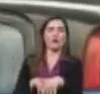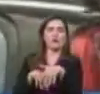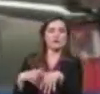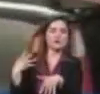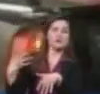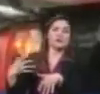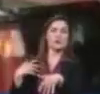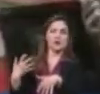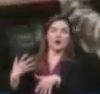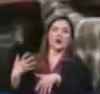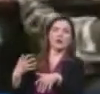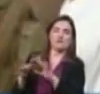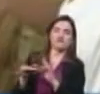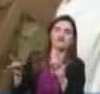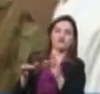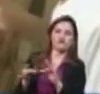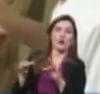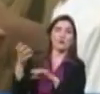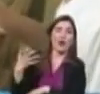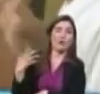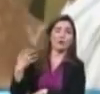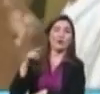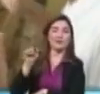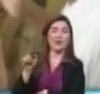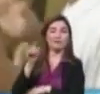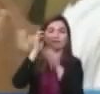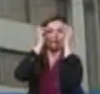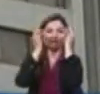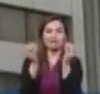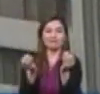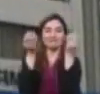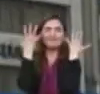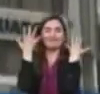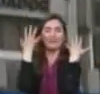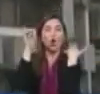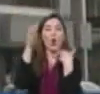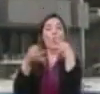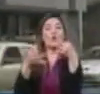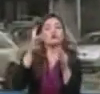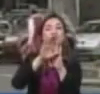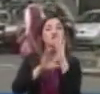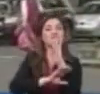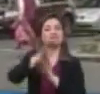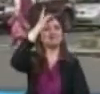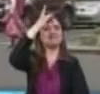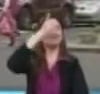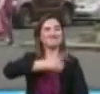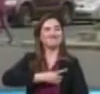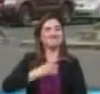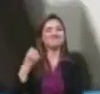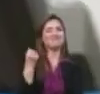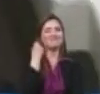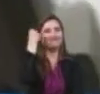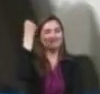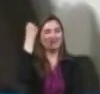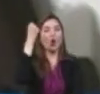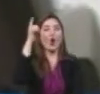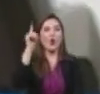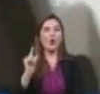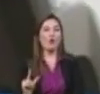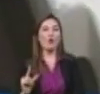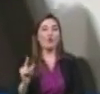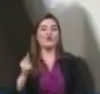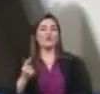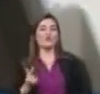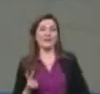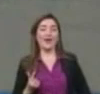y diferentes protestas. Eso ahora dicen quedó atrás. El fallo de la Corte Constitucional les regresó el derecho de acceder a las